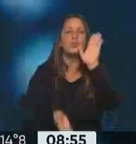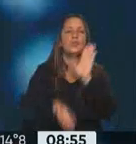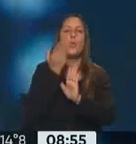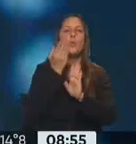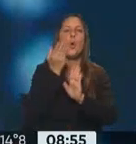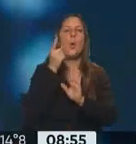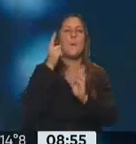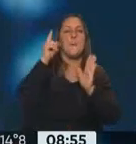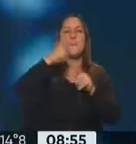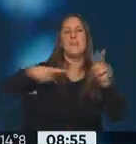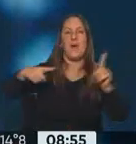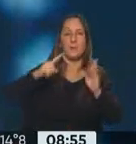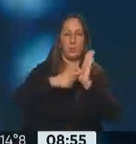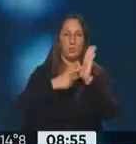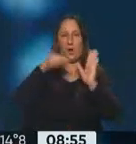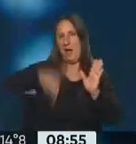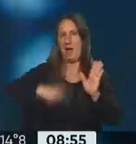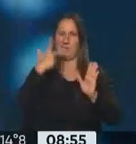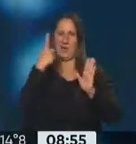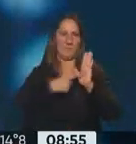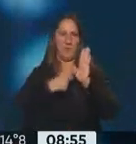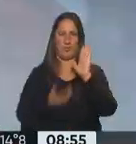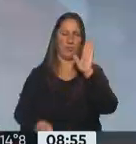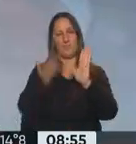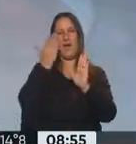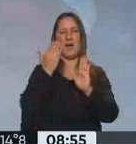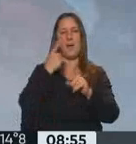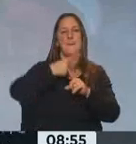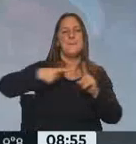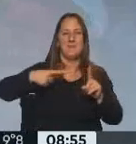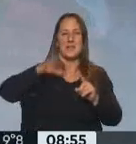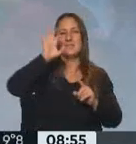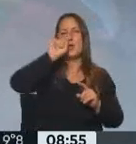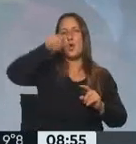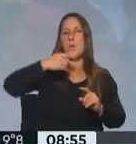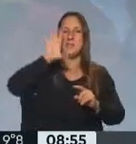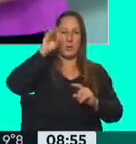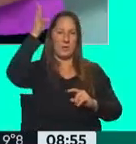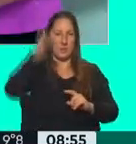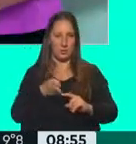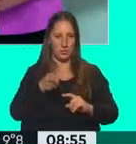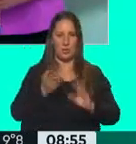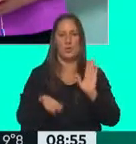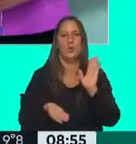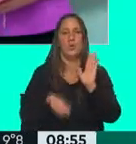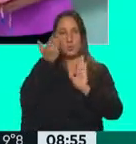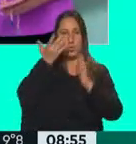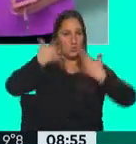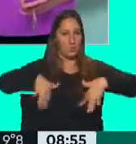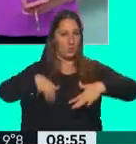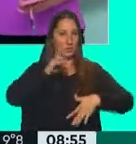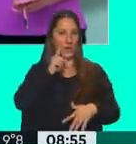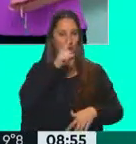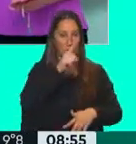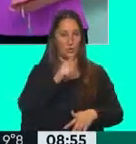medio punto acaso estuvieras tres puntas de un día claro bueno para ellos es un montón la subieron medio punto y de